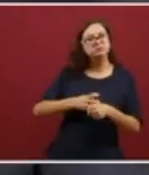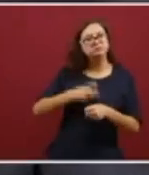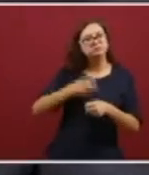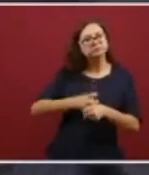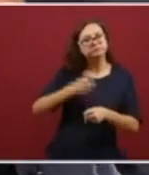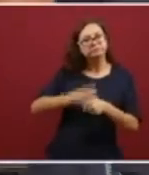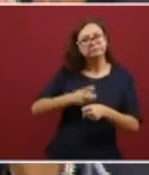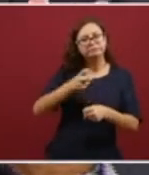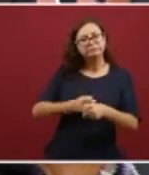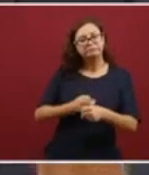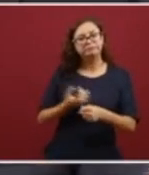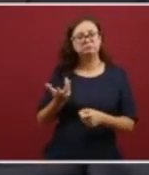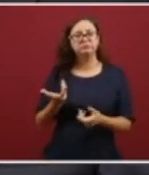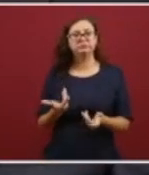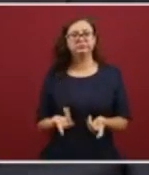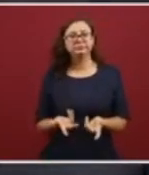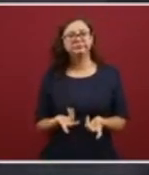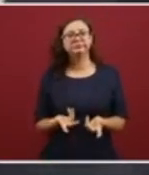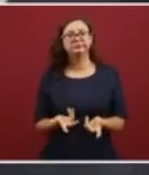y no se